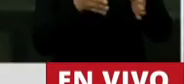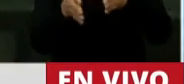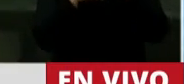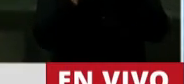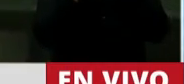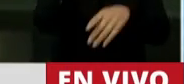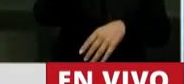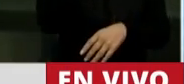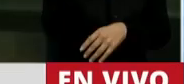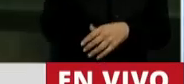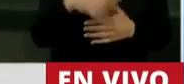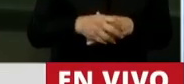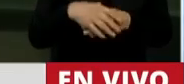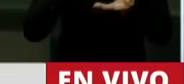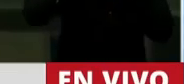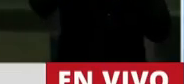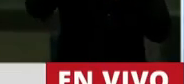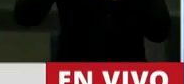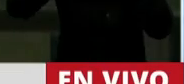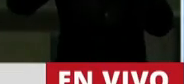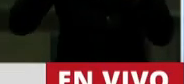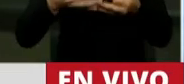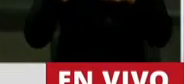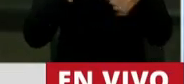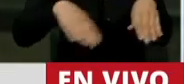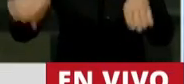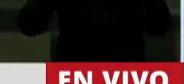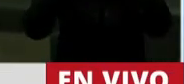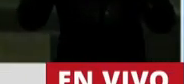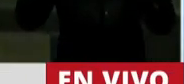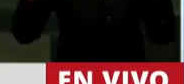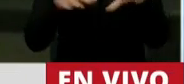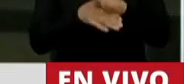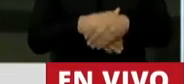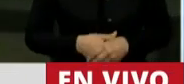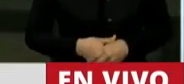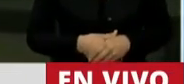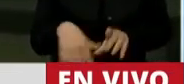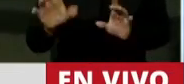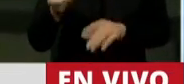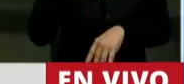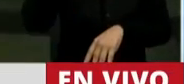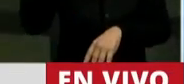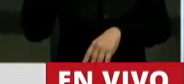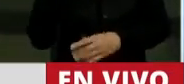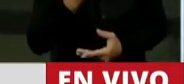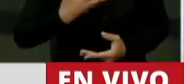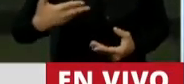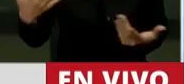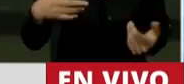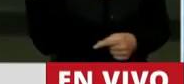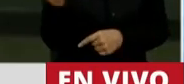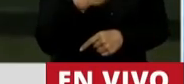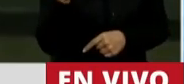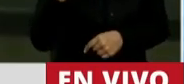del Estado hacia una distribución efectivamente nacional y justa. Creo, señor presidente, que nosotros